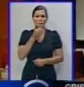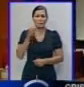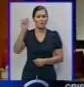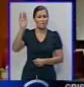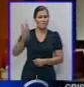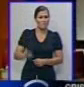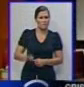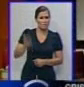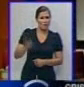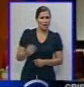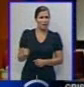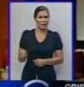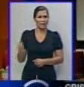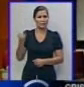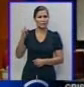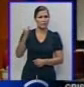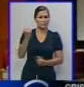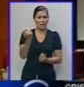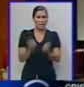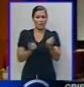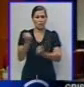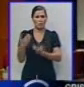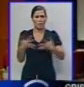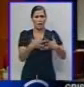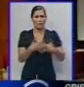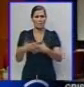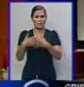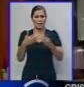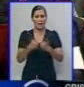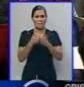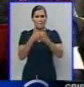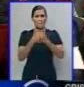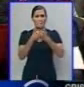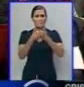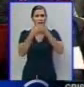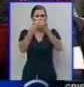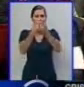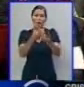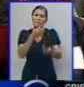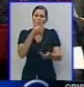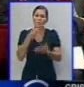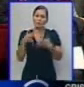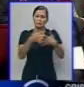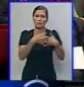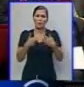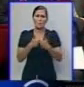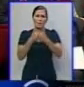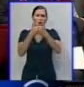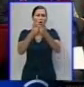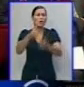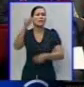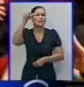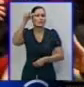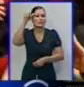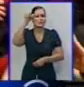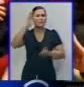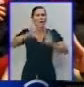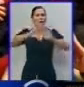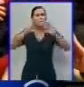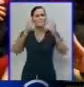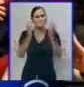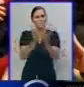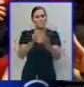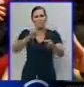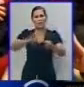precios bajan, la economía americana se va a recuperar. Y si la economía americana se recupera, eso va a significar que el mundo